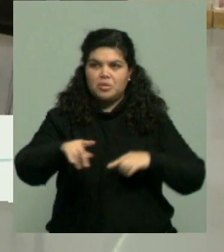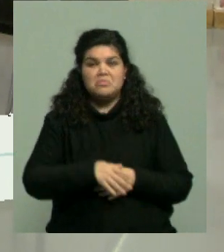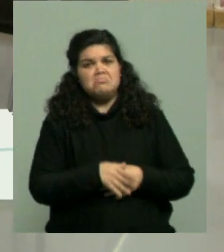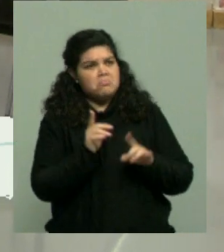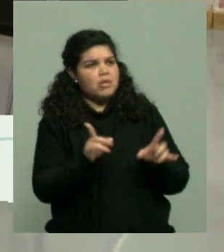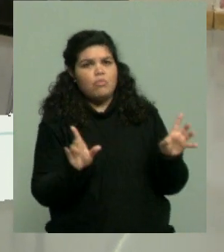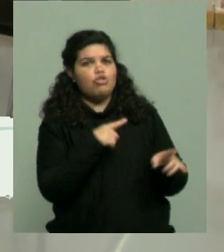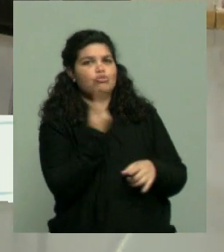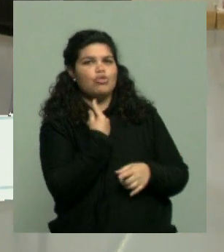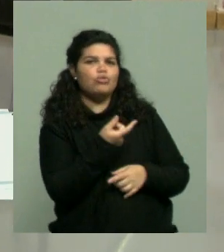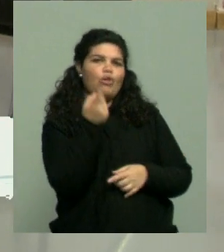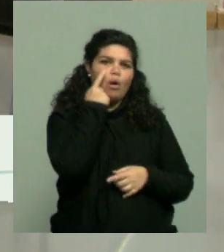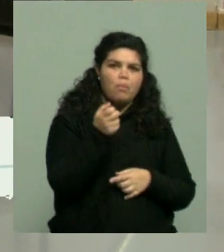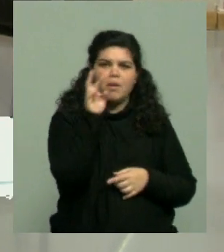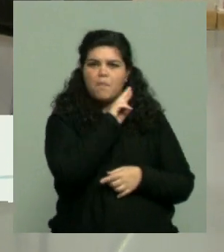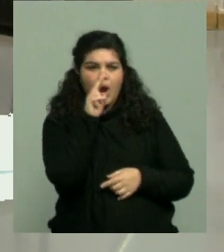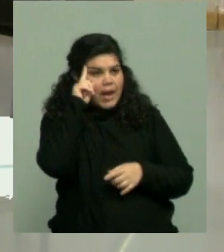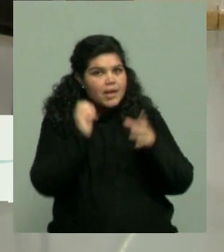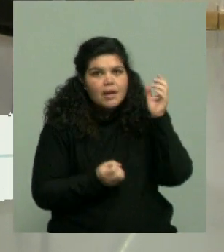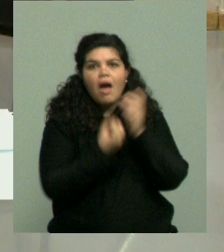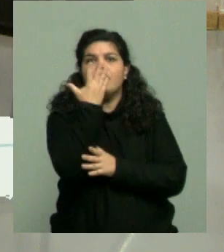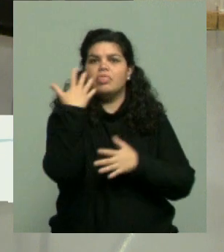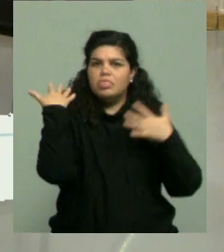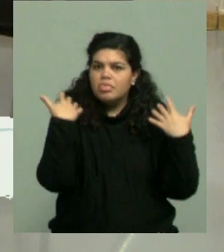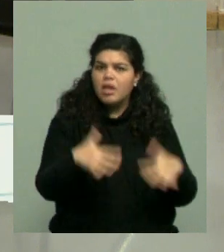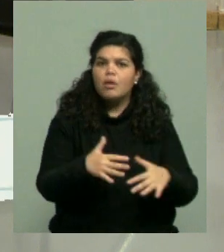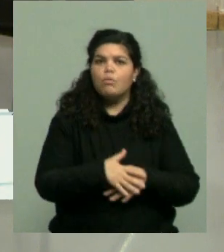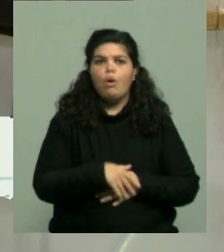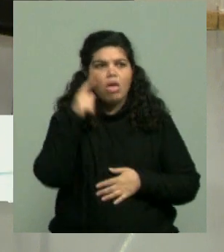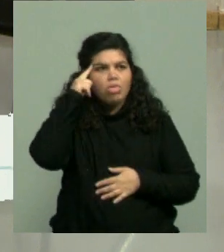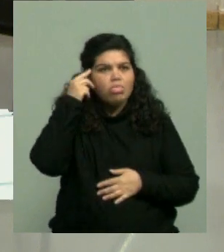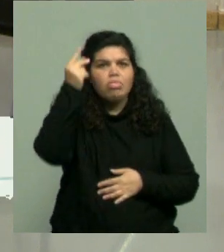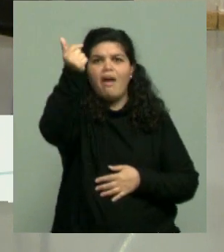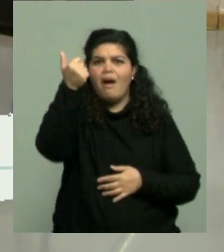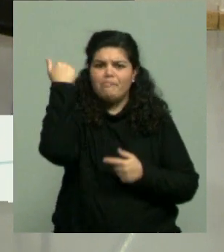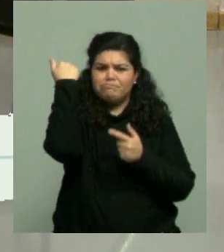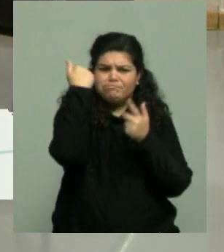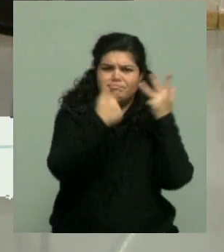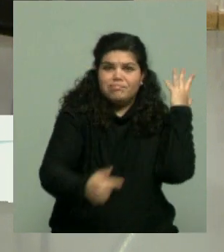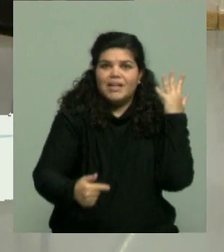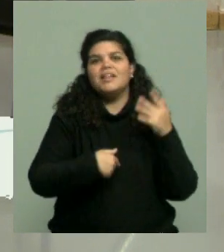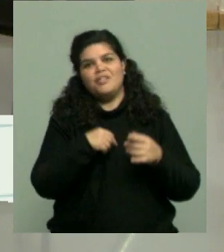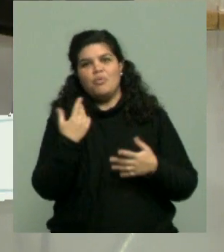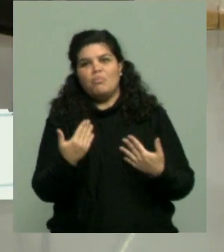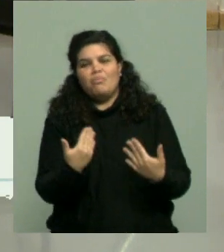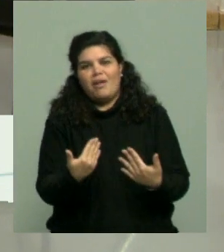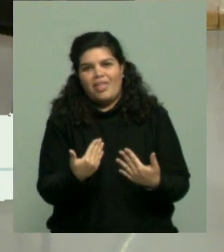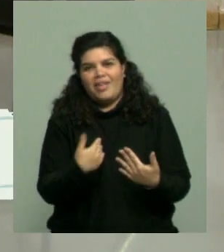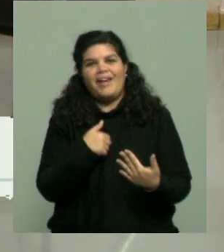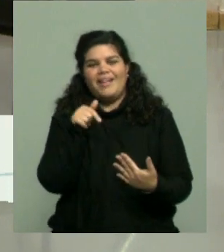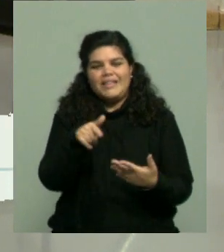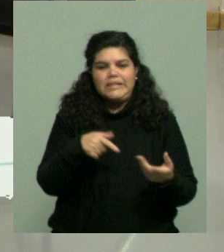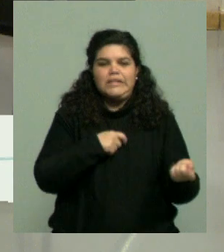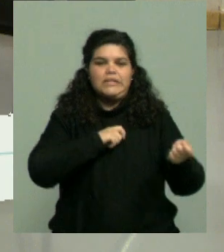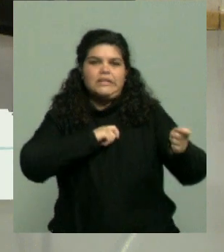muy, muy creativos y ideas sobran. Justamente hay que saber administrar esa corriente